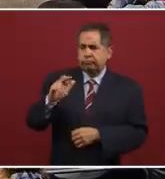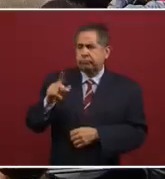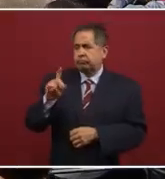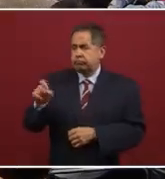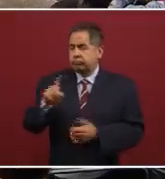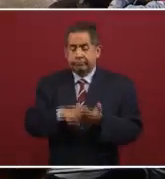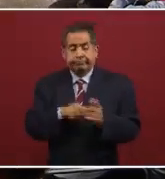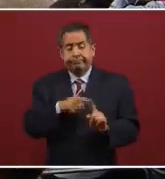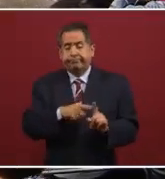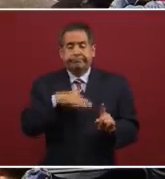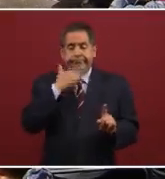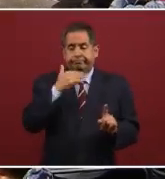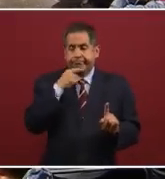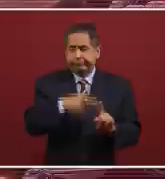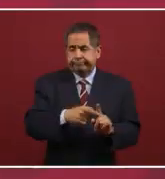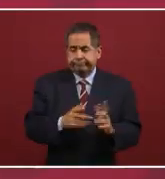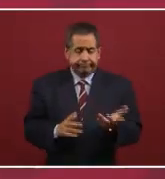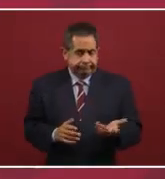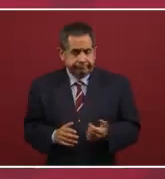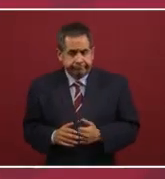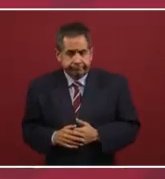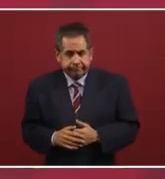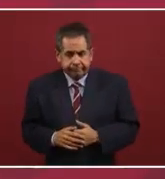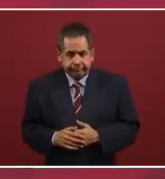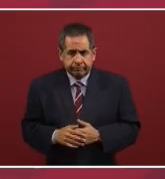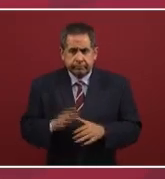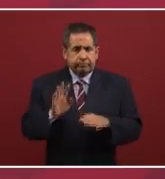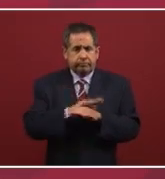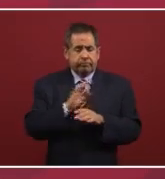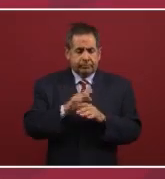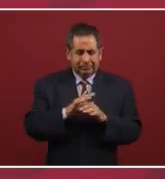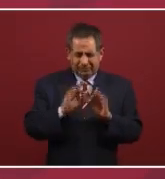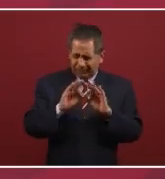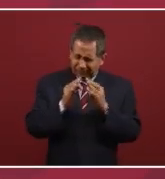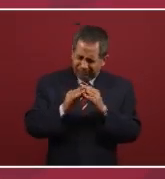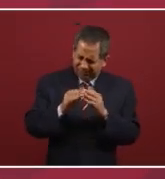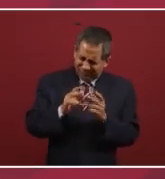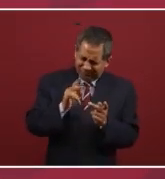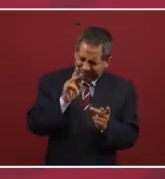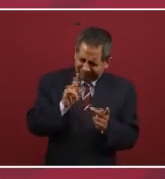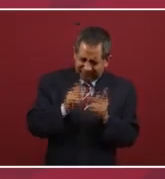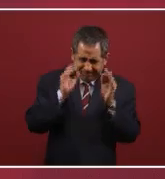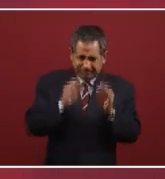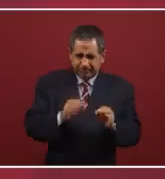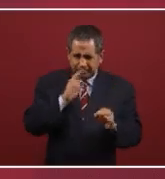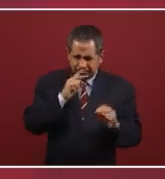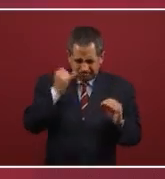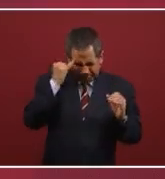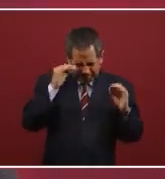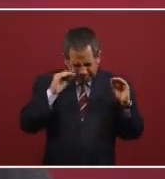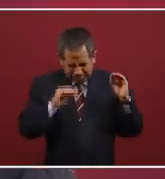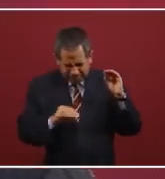ser el modelo económico más perfecto, mejor diseñado,